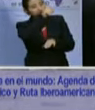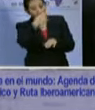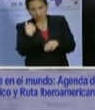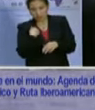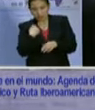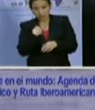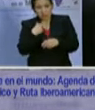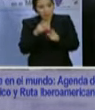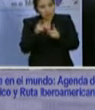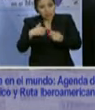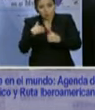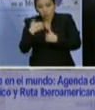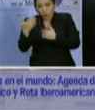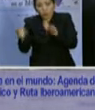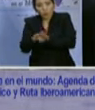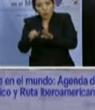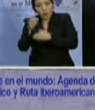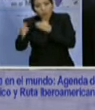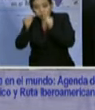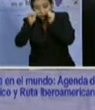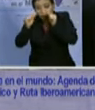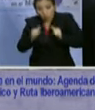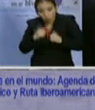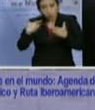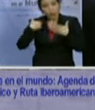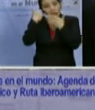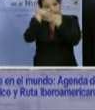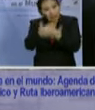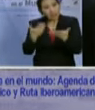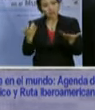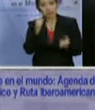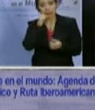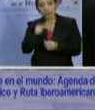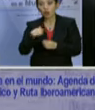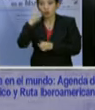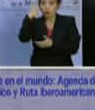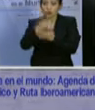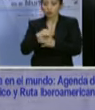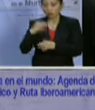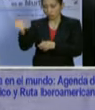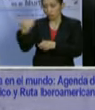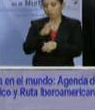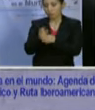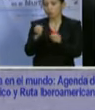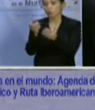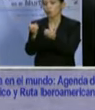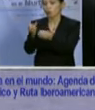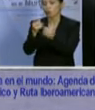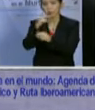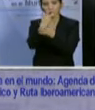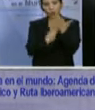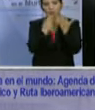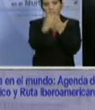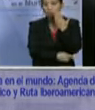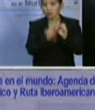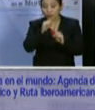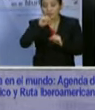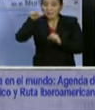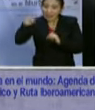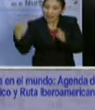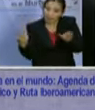propio desarrollo y que sean considerados agentes de desarrollo y no solamente sujetos beneficiarios de un programa, sino